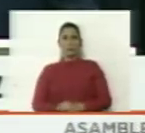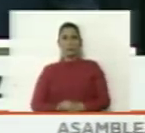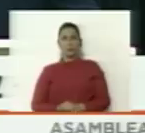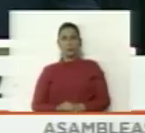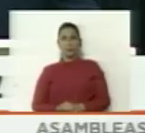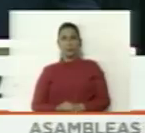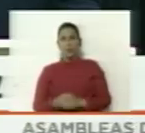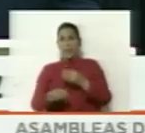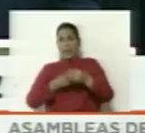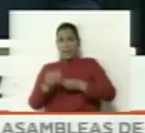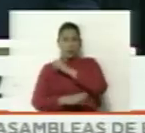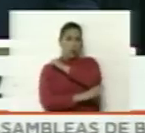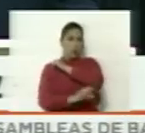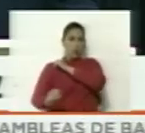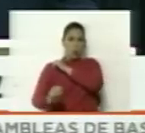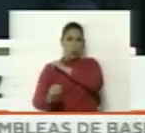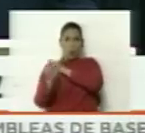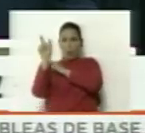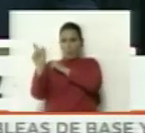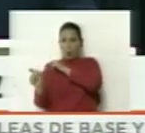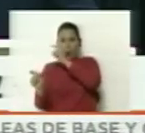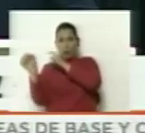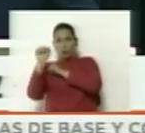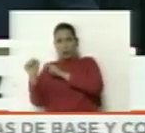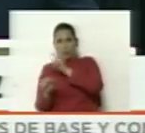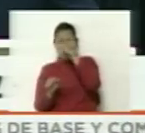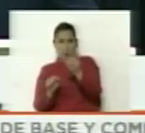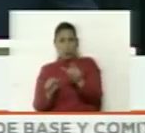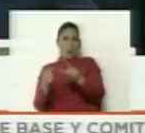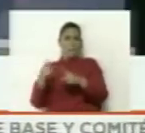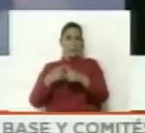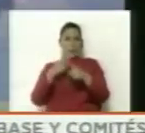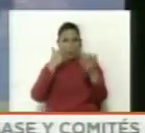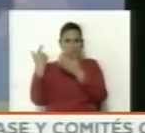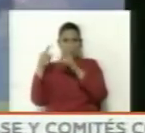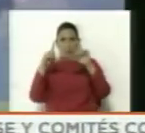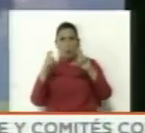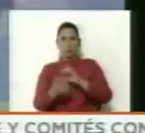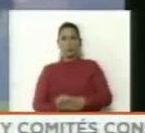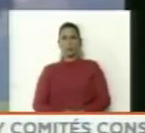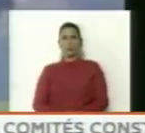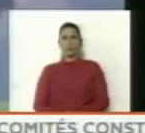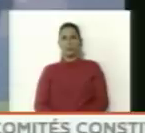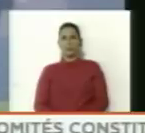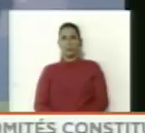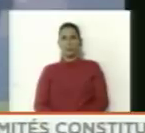haber perpetrado el robo al señor Superlano y a su asistente. Veamos la foto.